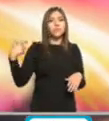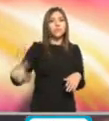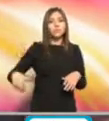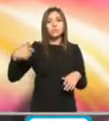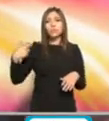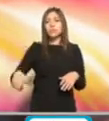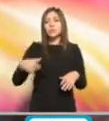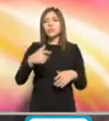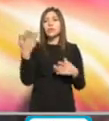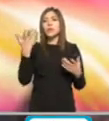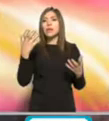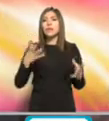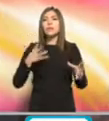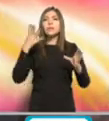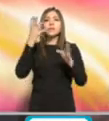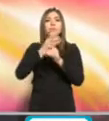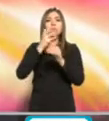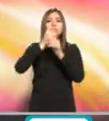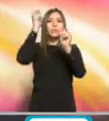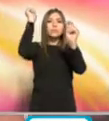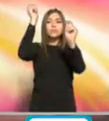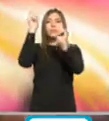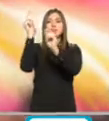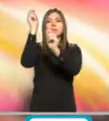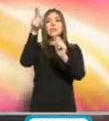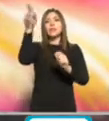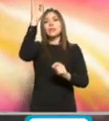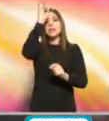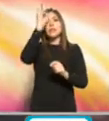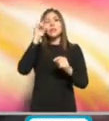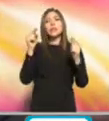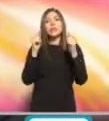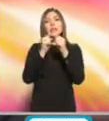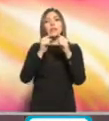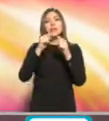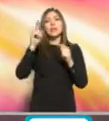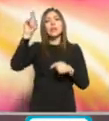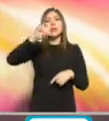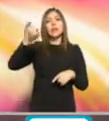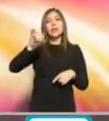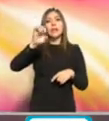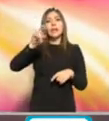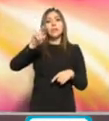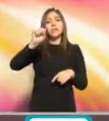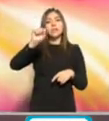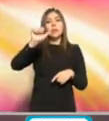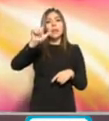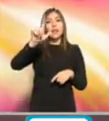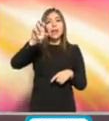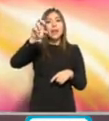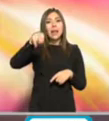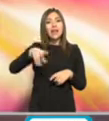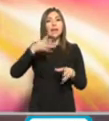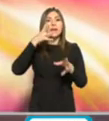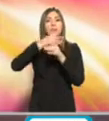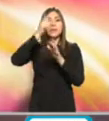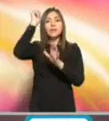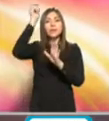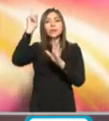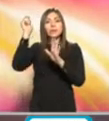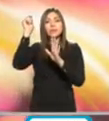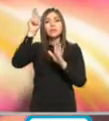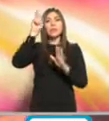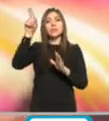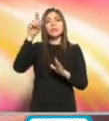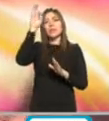la iglesia de la Natividad. Ah, caray, desde aquí la mandó construir allá. Mandó dar el dinero restaurarla. para que se Dio el restaurara y dinero se para